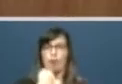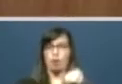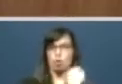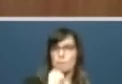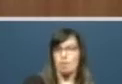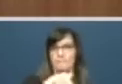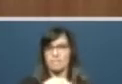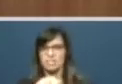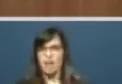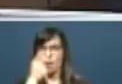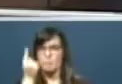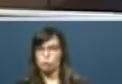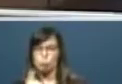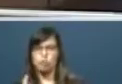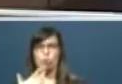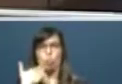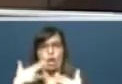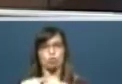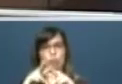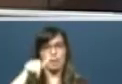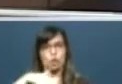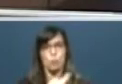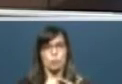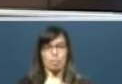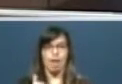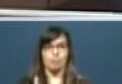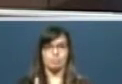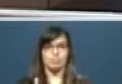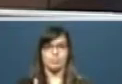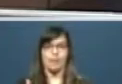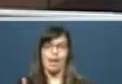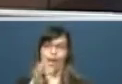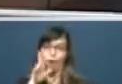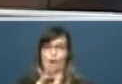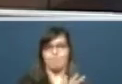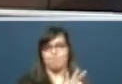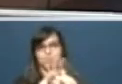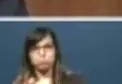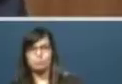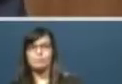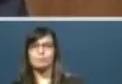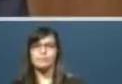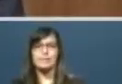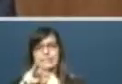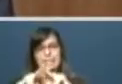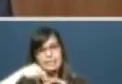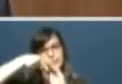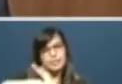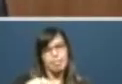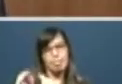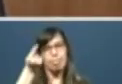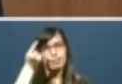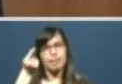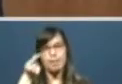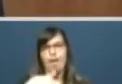y del diálogo social en nuestra comunidad me permite entrar a continuación a examinar con el debido detalle las tres